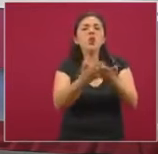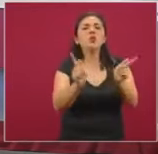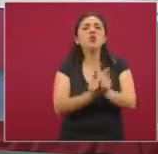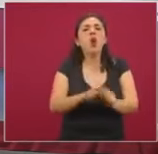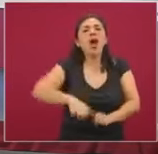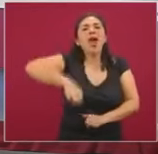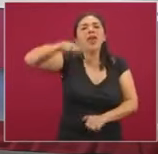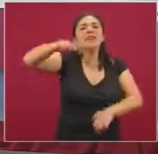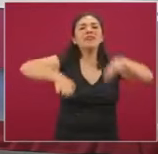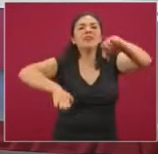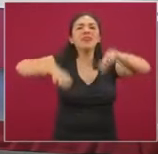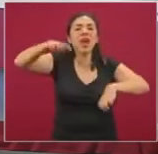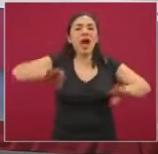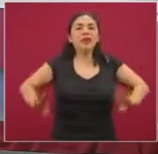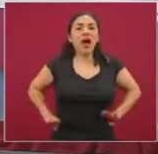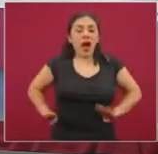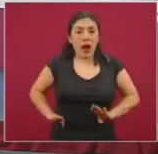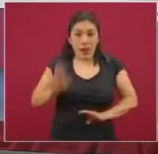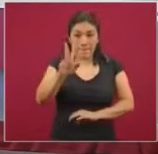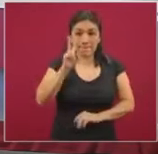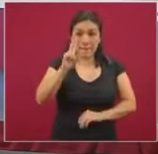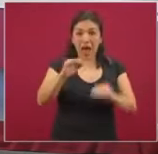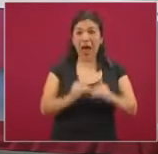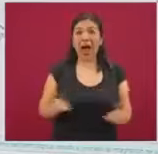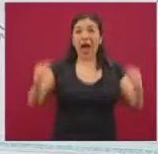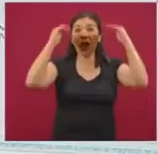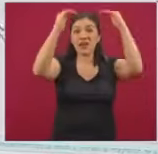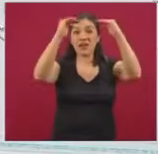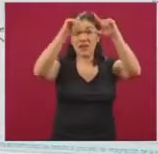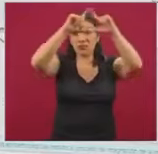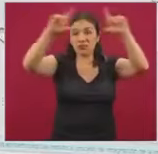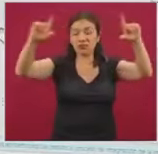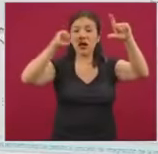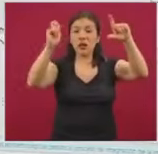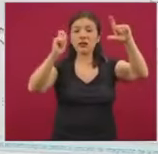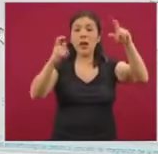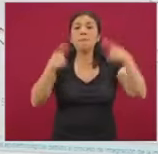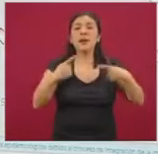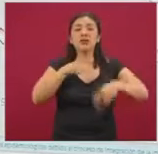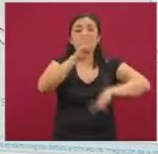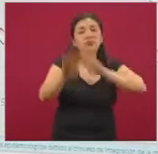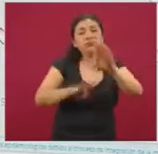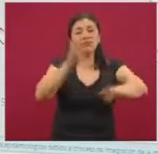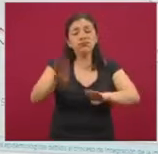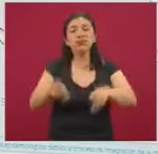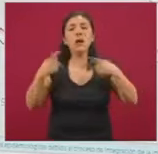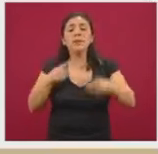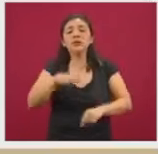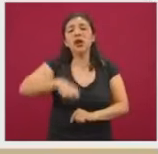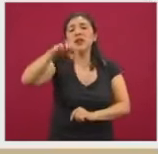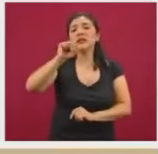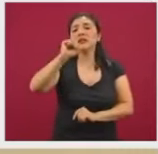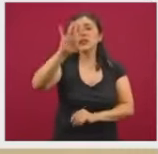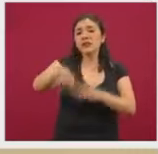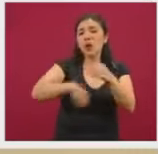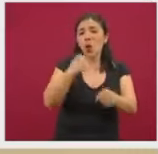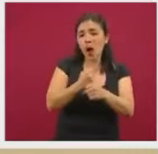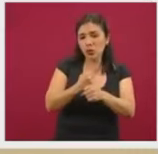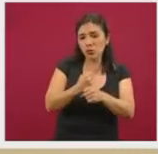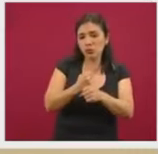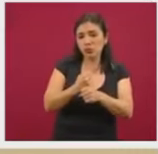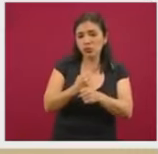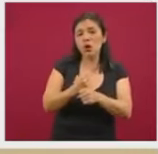de edad, donde tenemos en la parte superior las curvas de exceso de mortalidad en personas de 65 años o